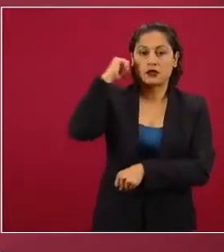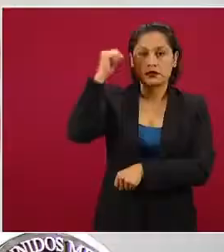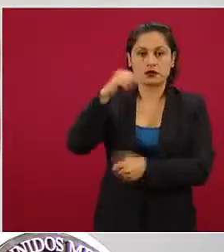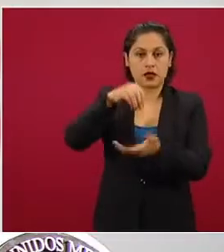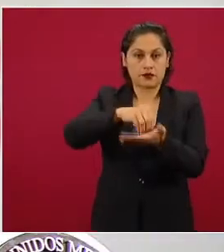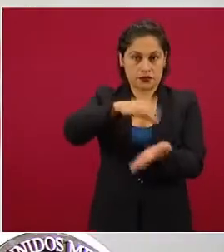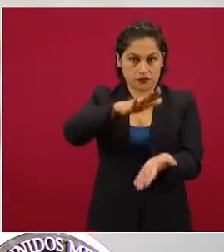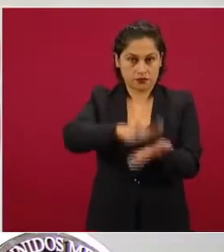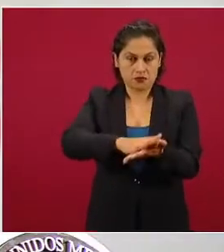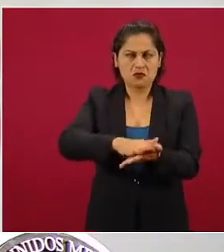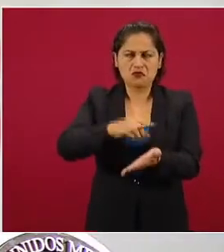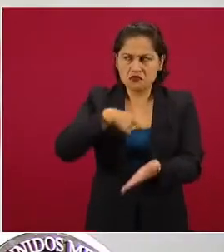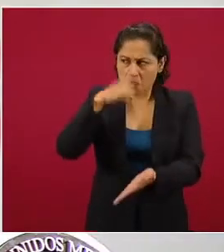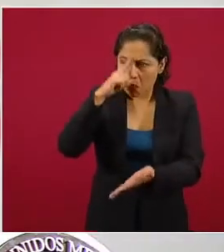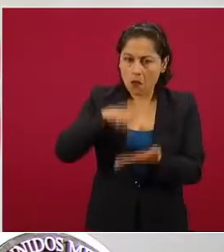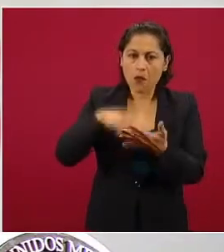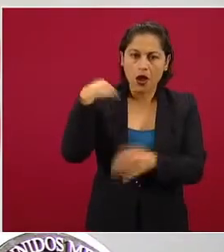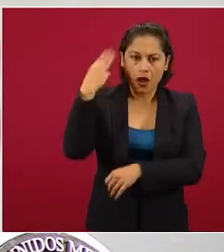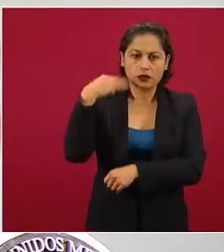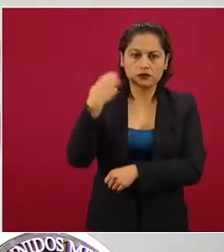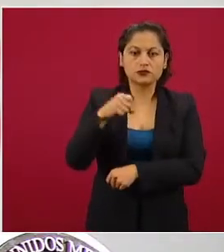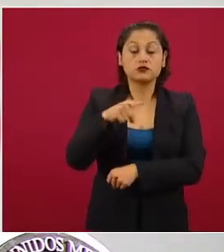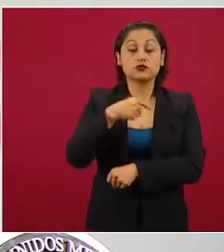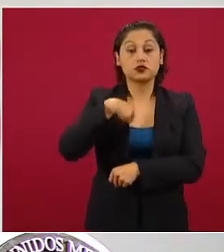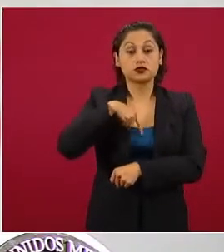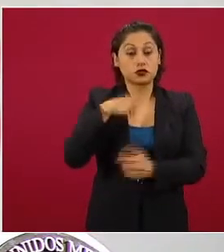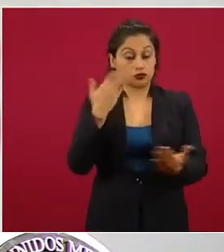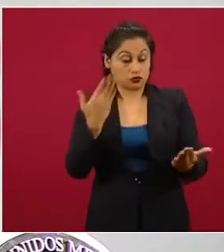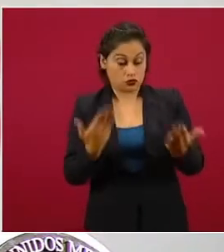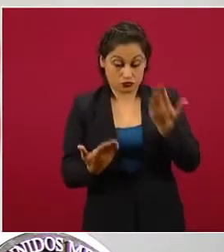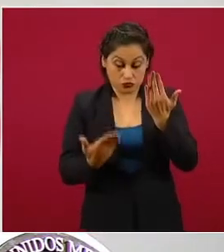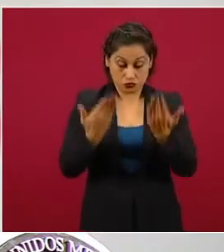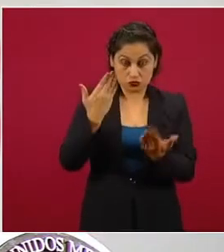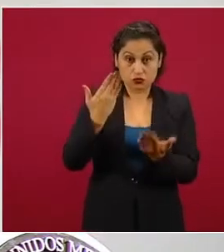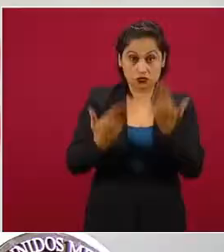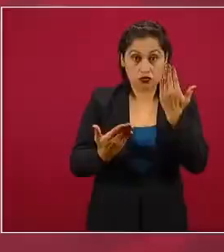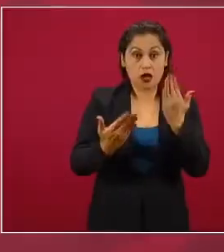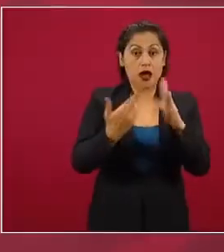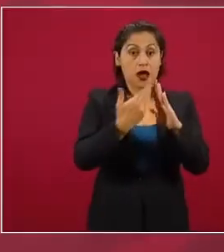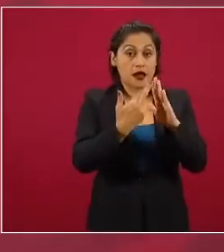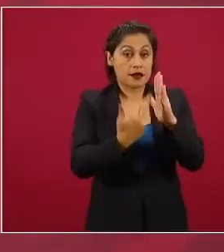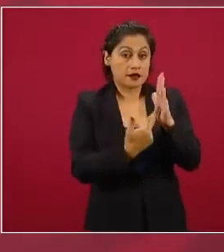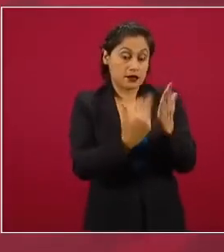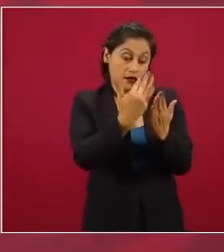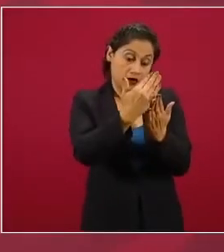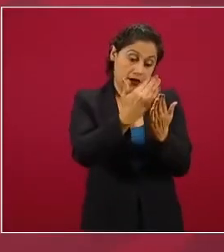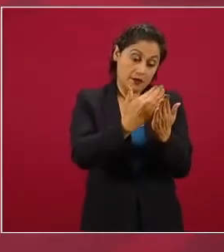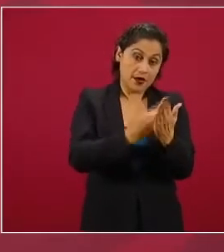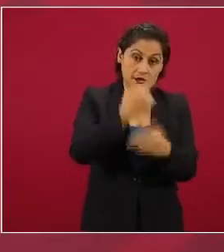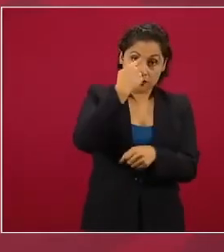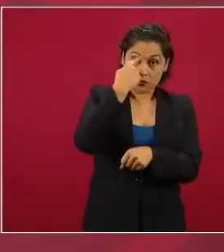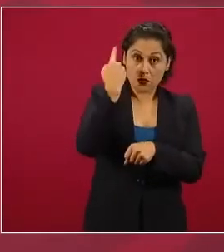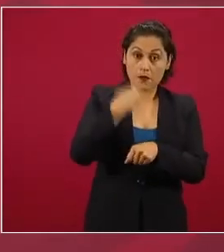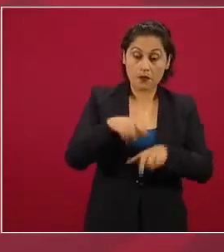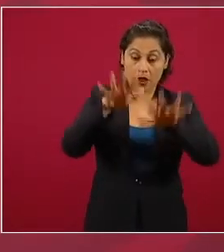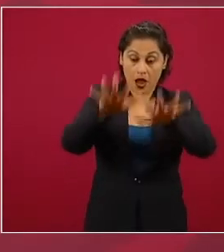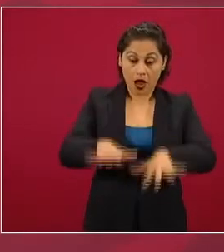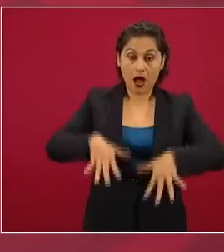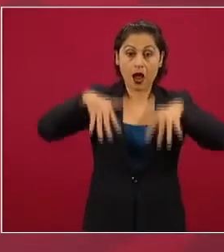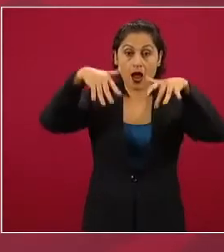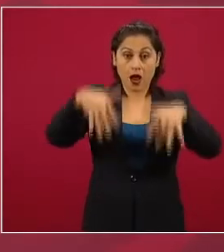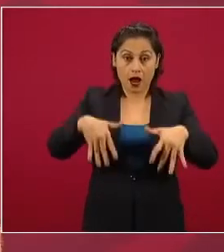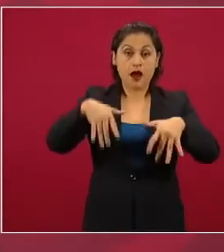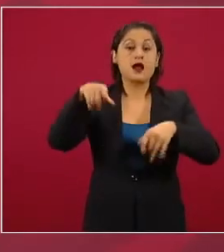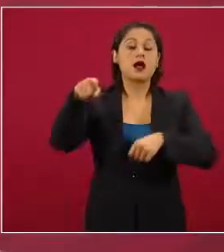desde marzo de hecho, y corroboramos que los protocolos específicos para los recintos del Poder Legislativo, en este